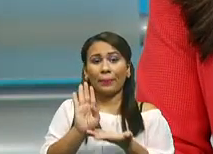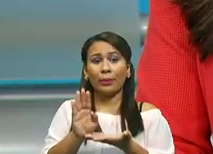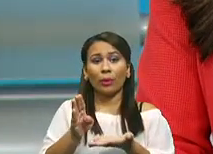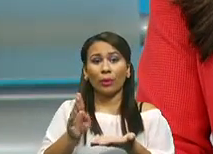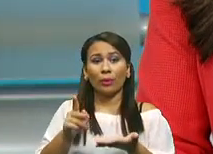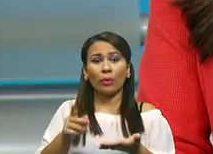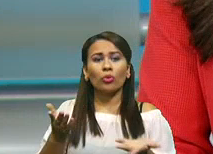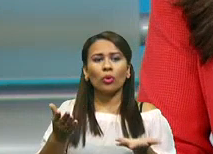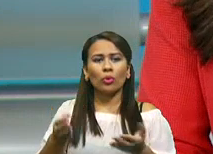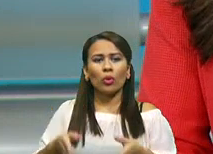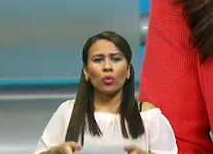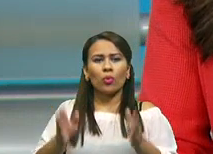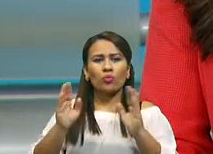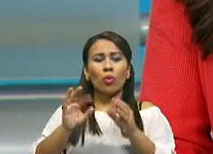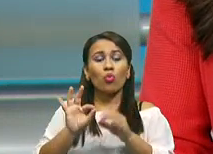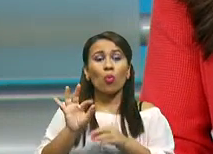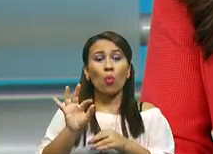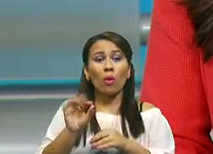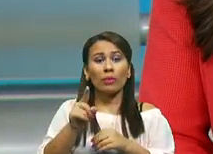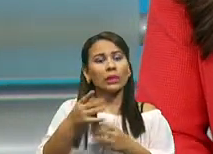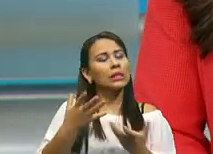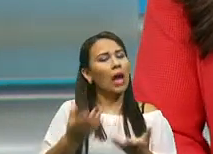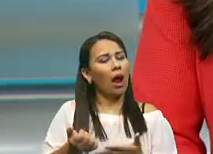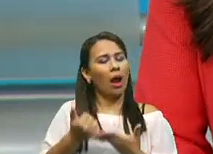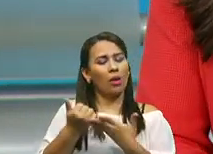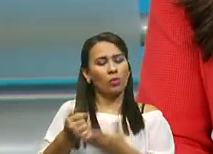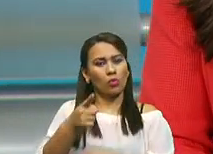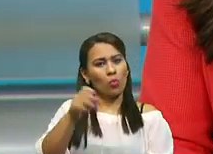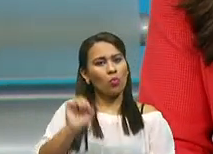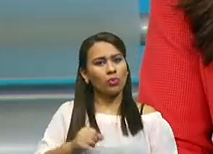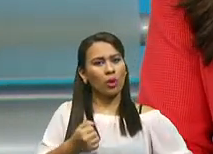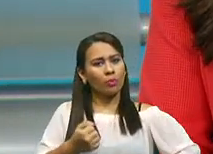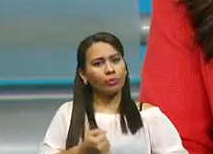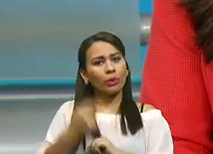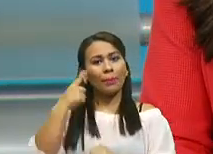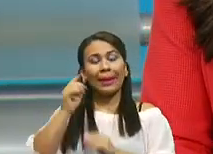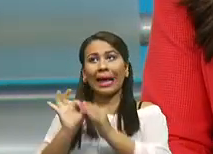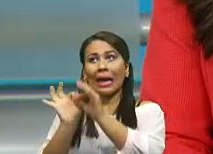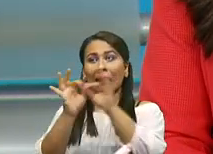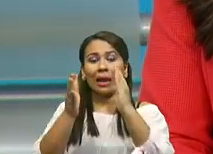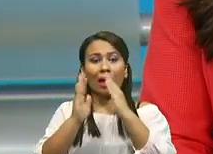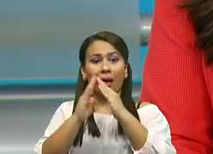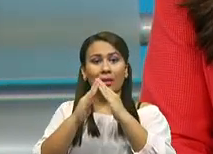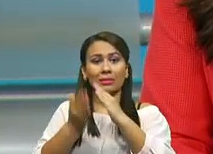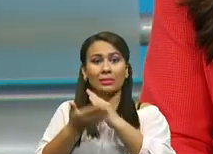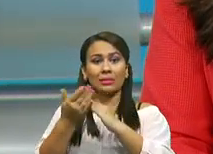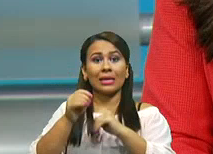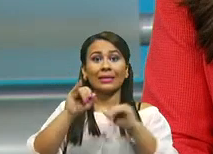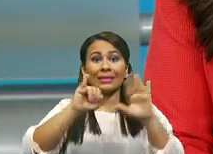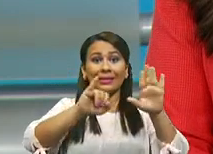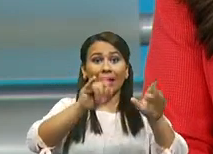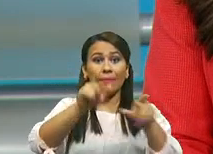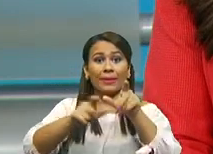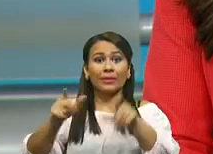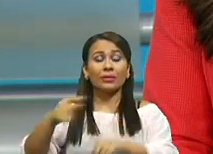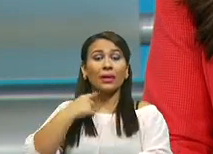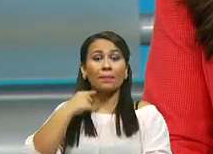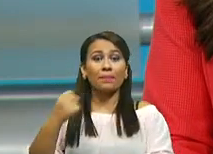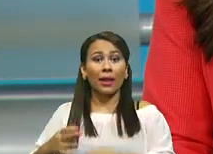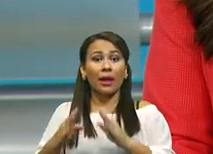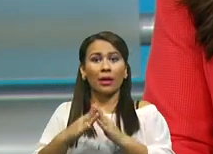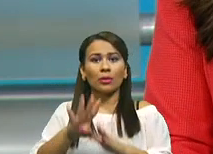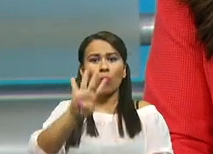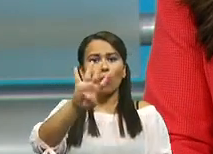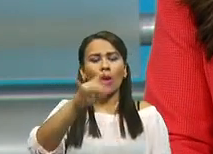Flor de Bastión está a la espera de alguna ayuda que les permita reconstruir su casa. Son 6 las personas afectadas, entre